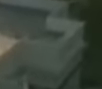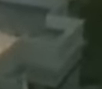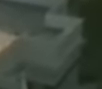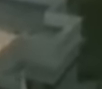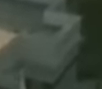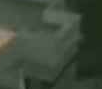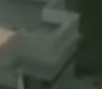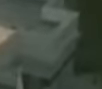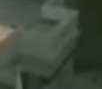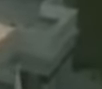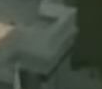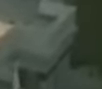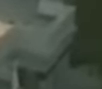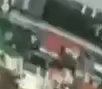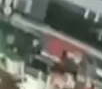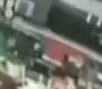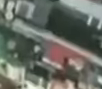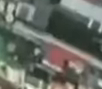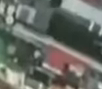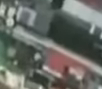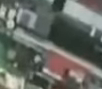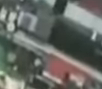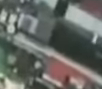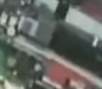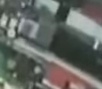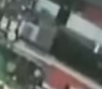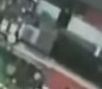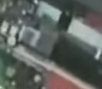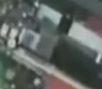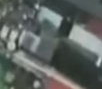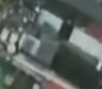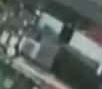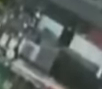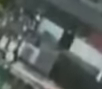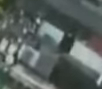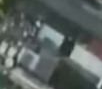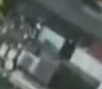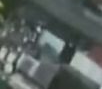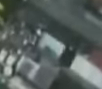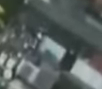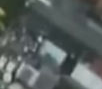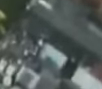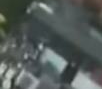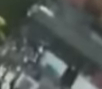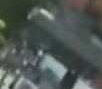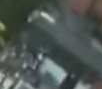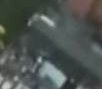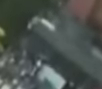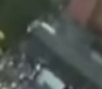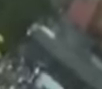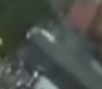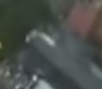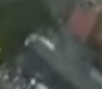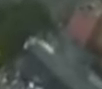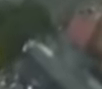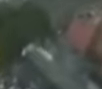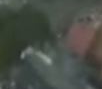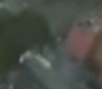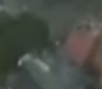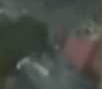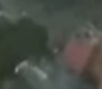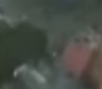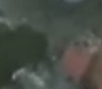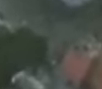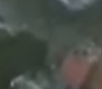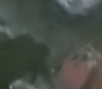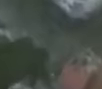funciones legislativas del territorio. Otro aspecto importante es que a partir de la promulgación de la ley, todo mapa político de Venezuela tiene por obligación